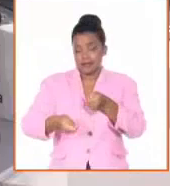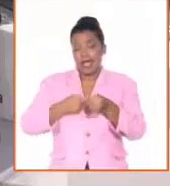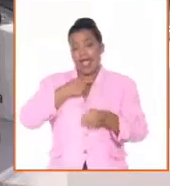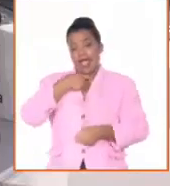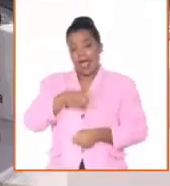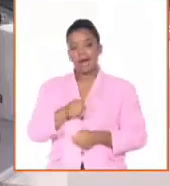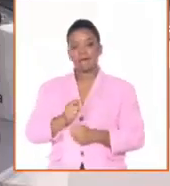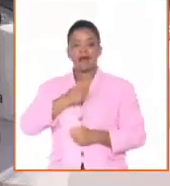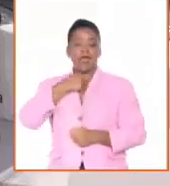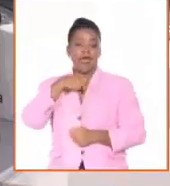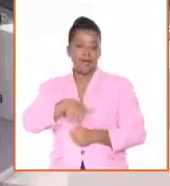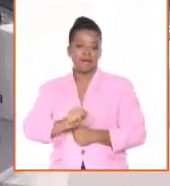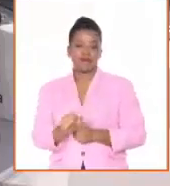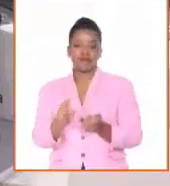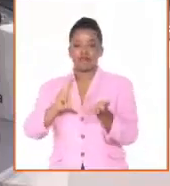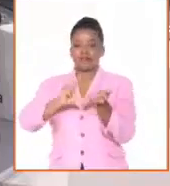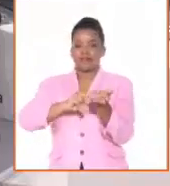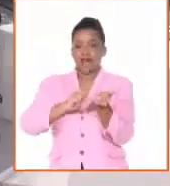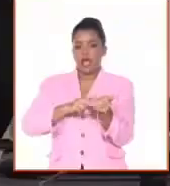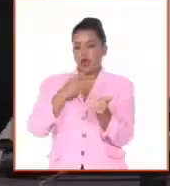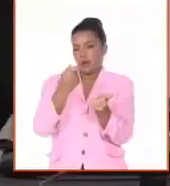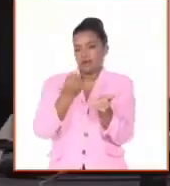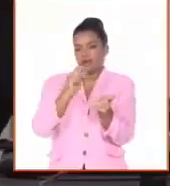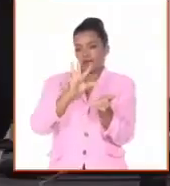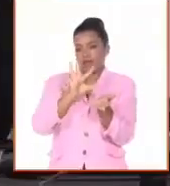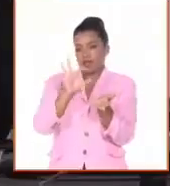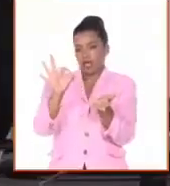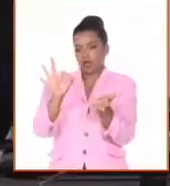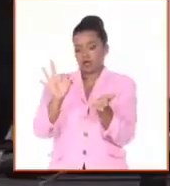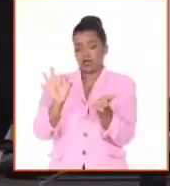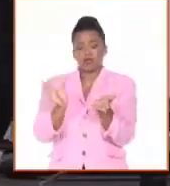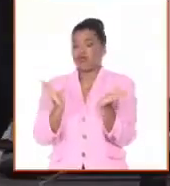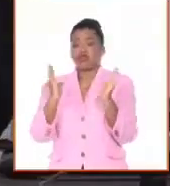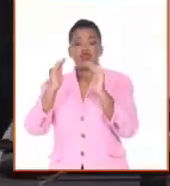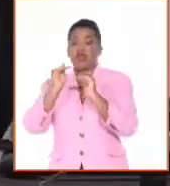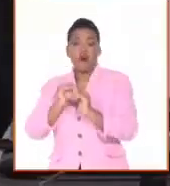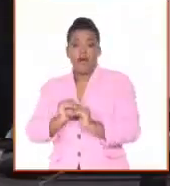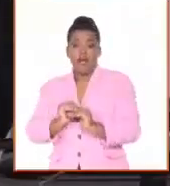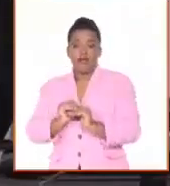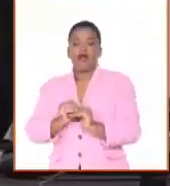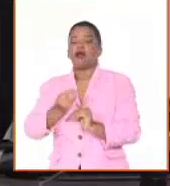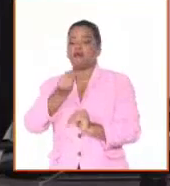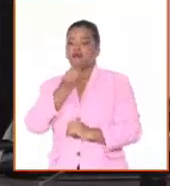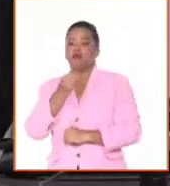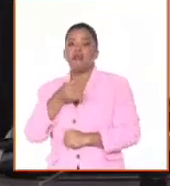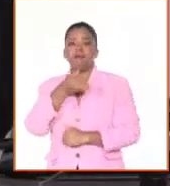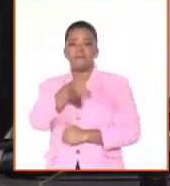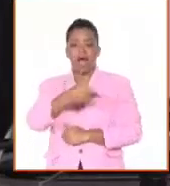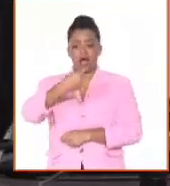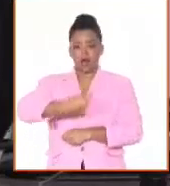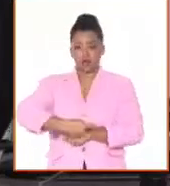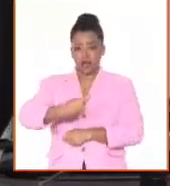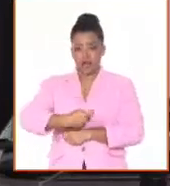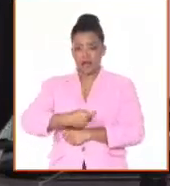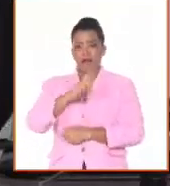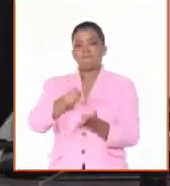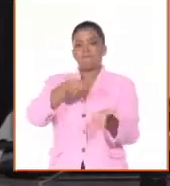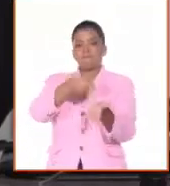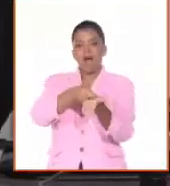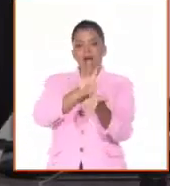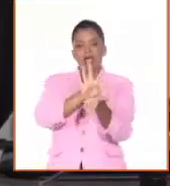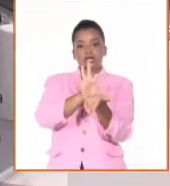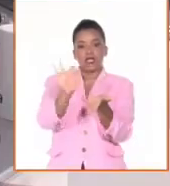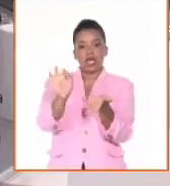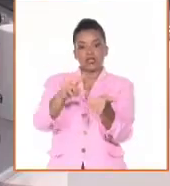quede la información Clara si usted no tiene que correr detrás de los que están revendiendo sellos el que revendió sello que se quede con su sello usted puede ir